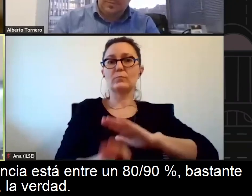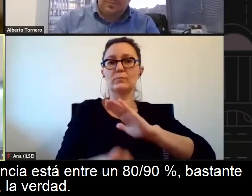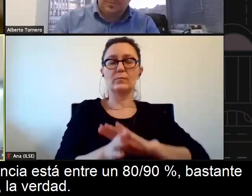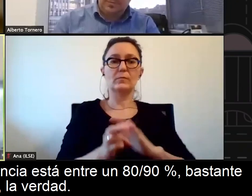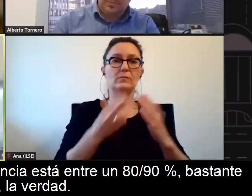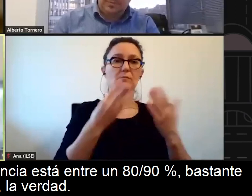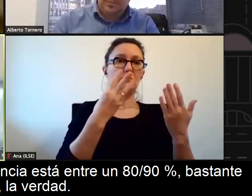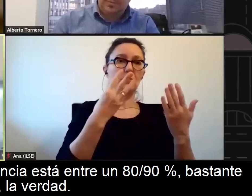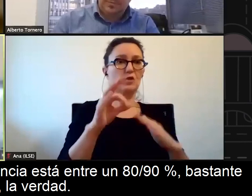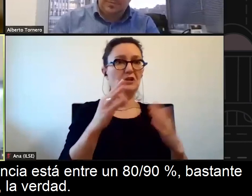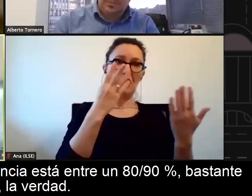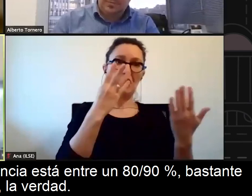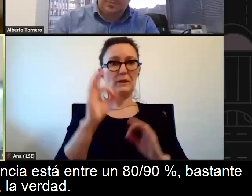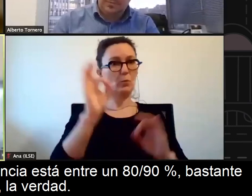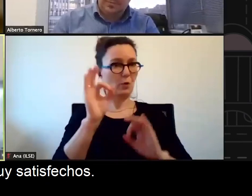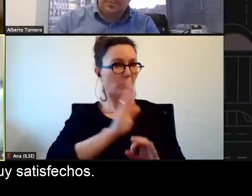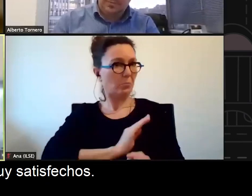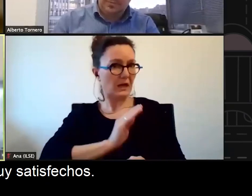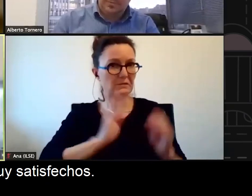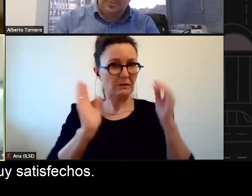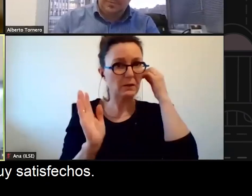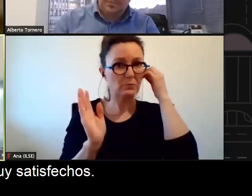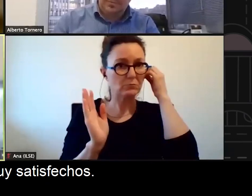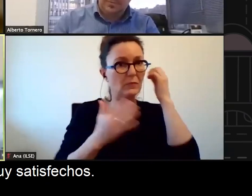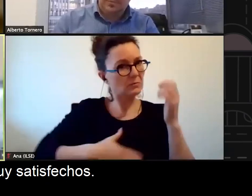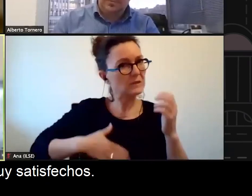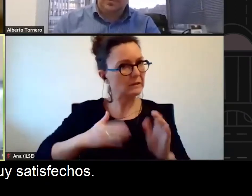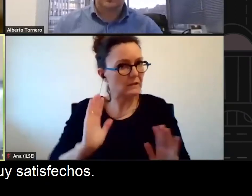O sea, es bastante elevada, la verdad. En este aspecto estamos muy satisfechos.